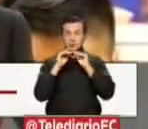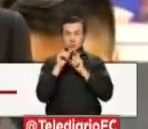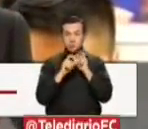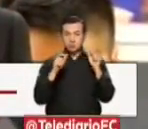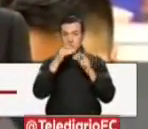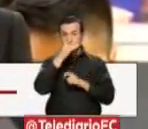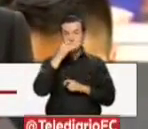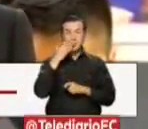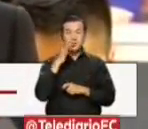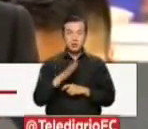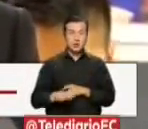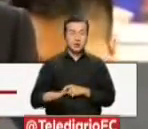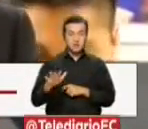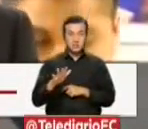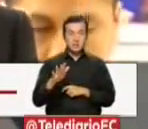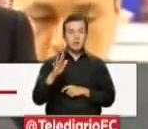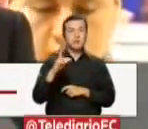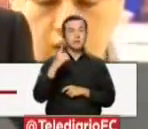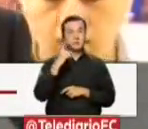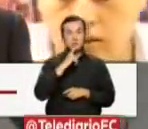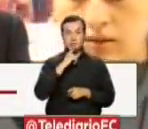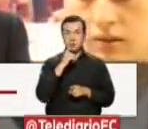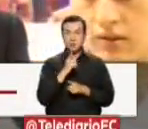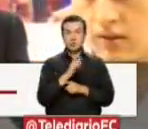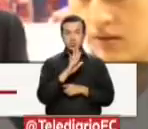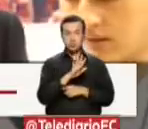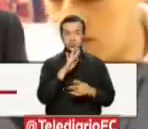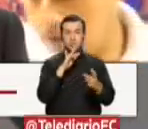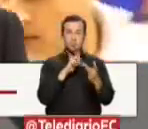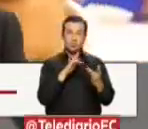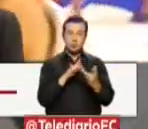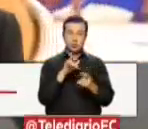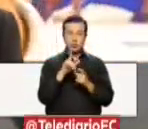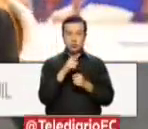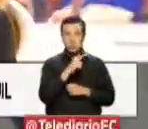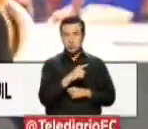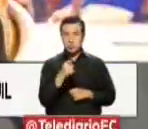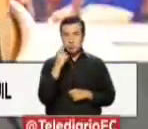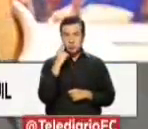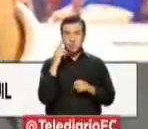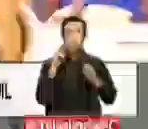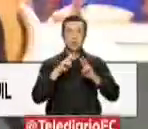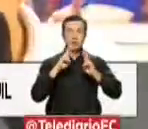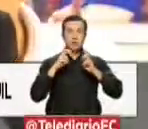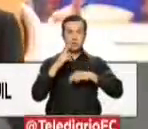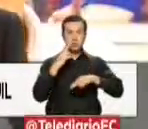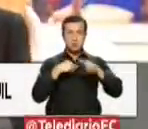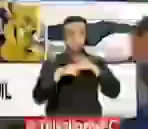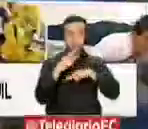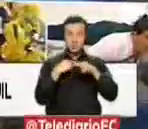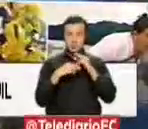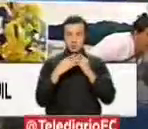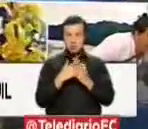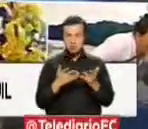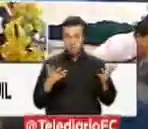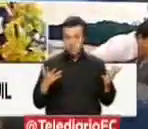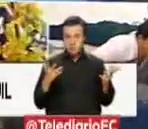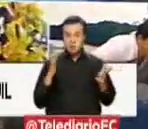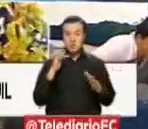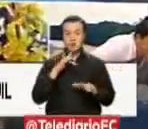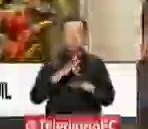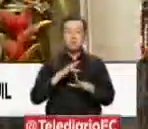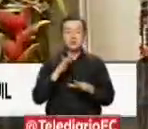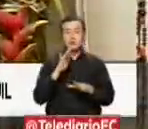en la Amazonía, en los cantones, y tratar de conseguir los contactos como para emprender ya temas de comercialización y negociaciones, ¿no? La cita se